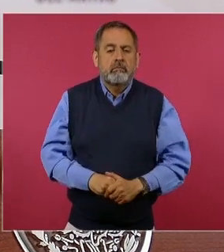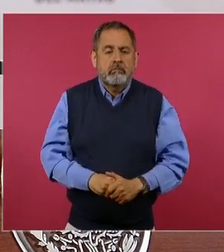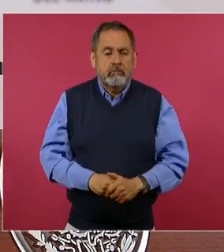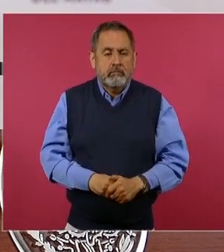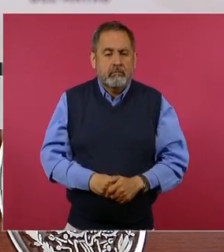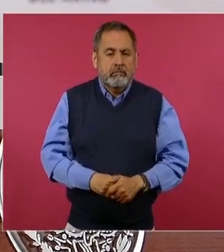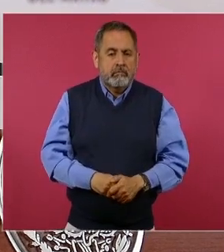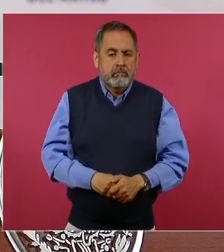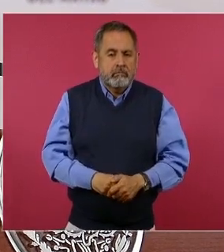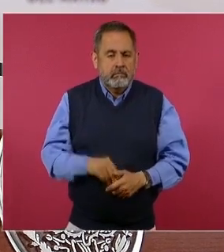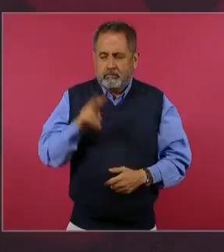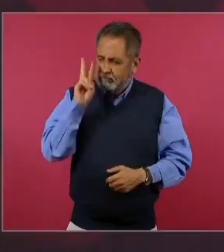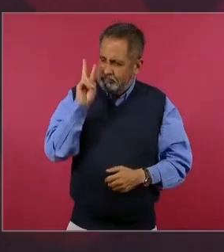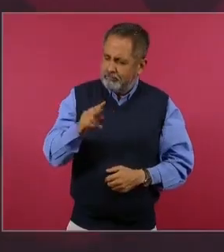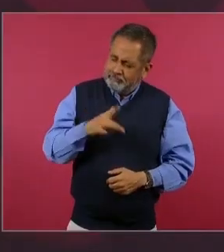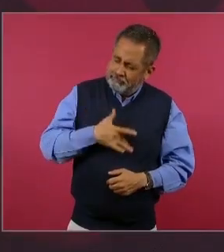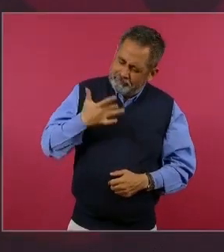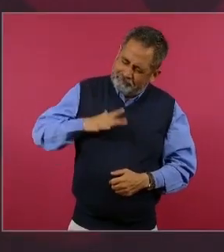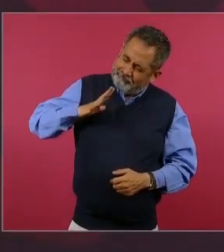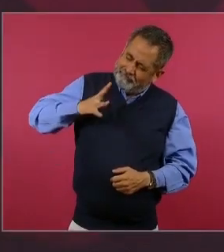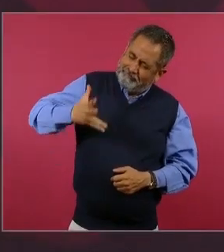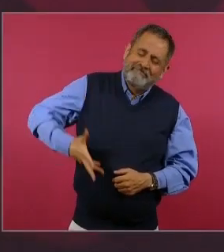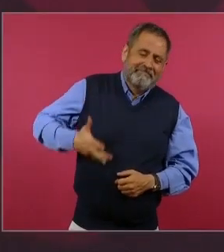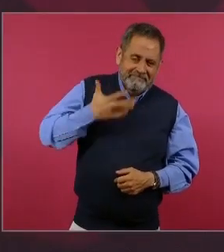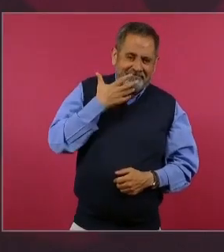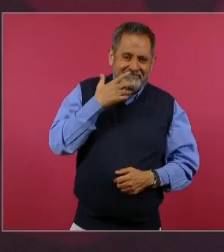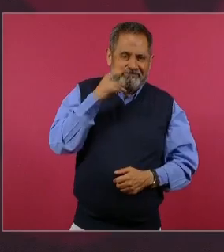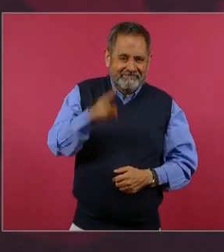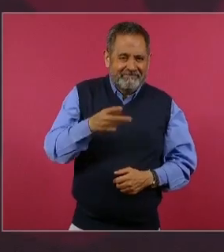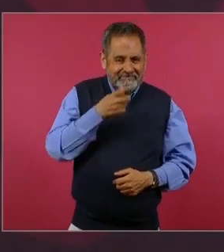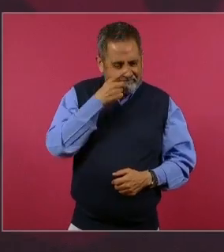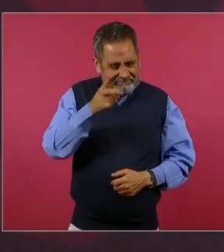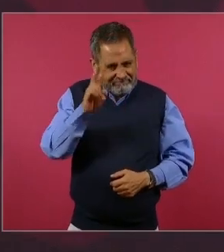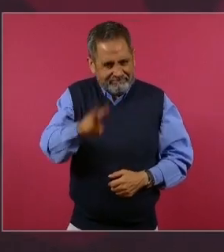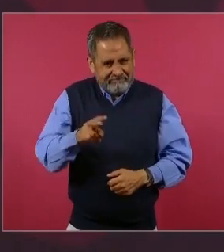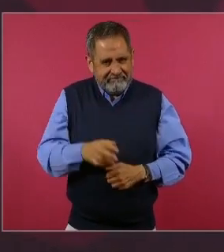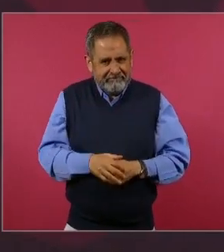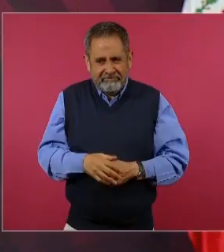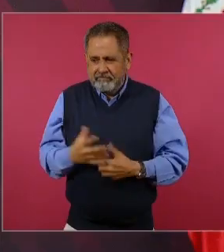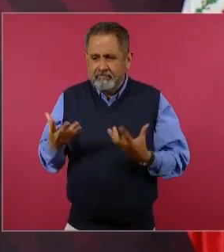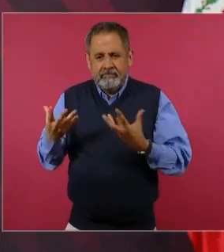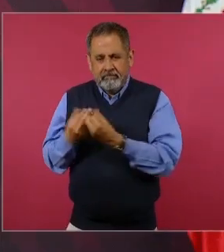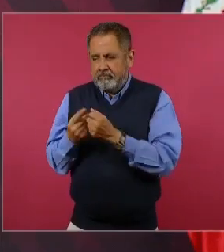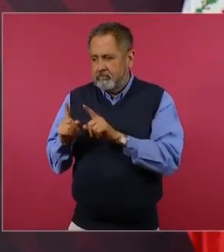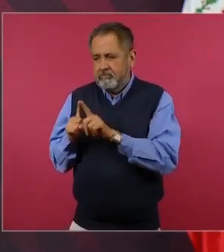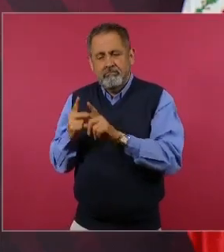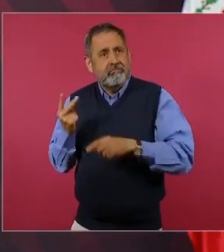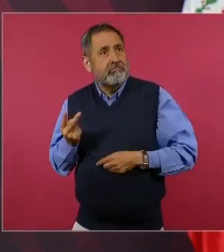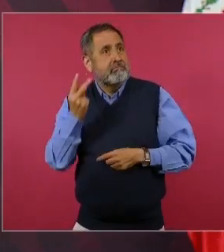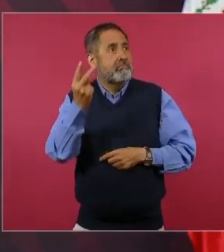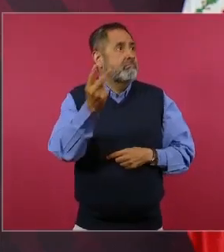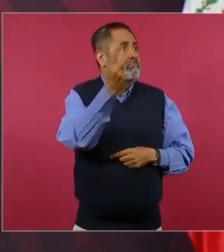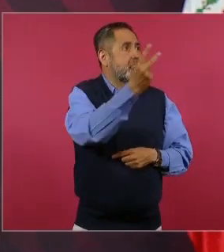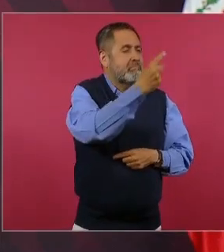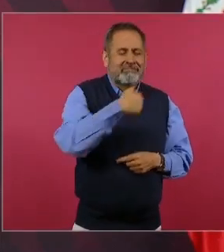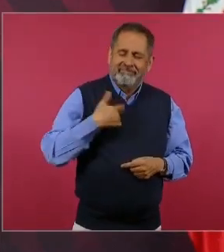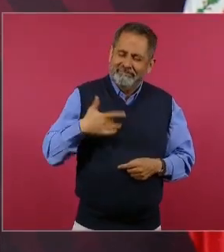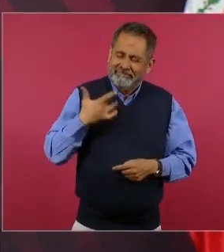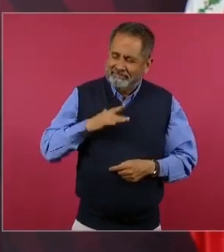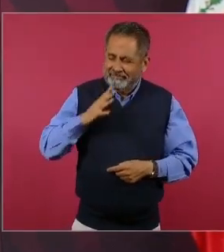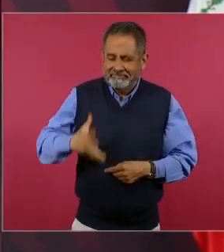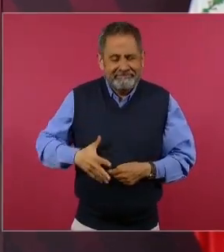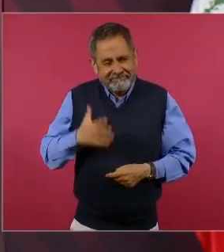que realmente me siento muy orgulloso, de hacer esta gira con la presidenta.